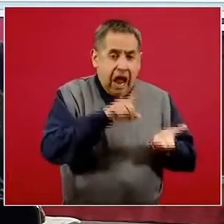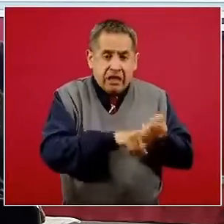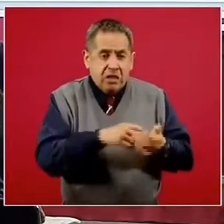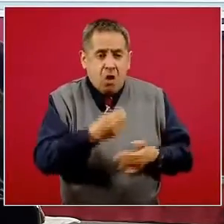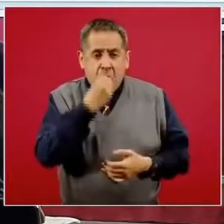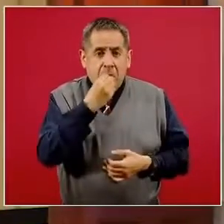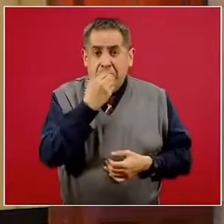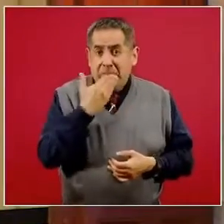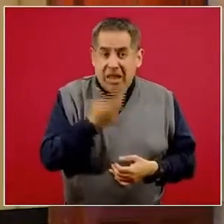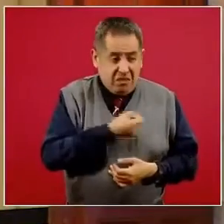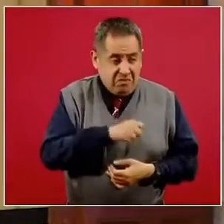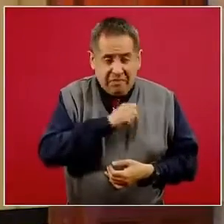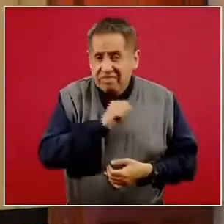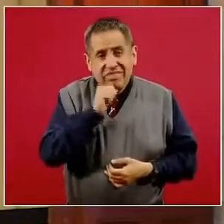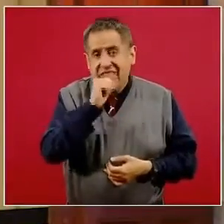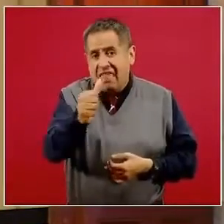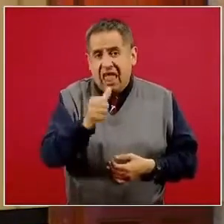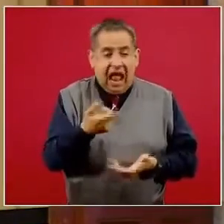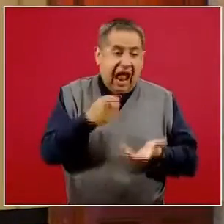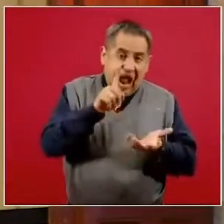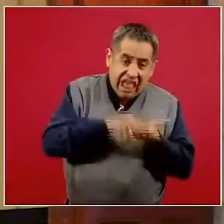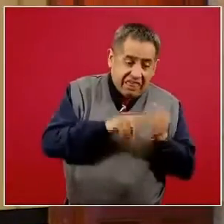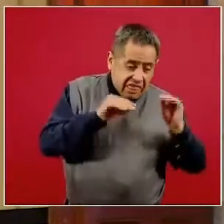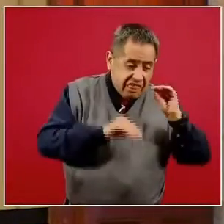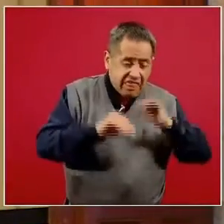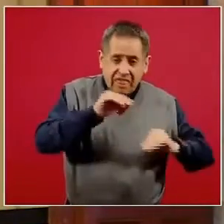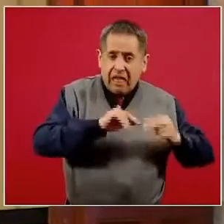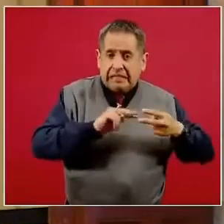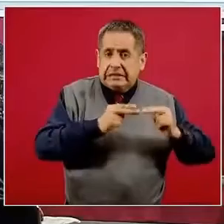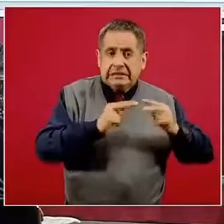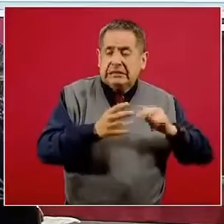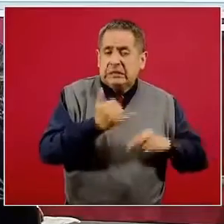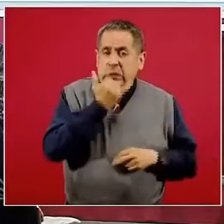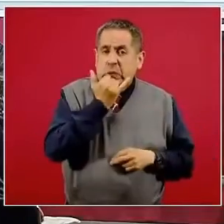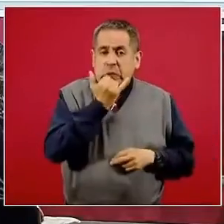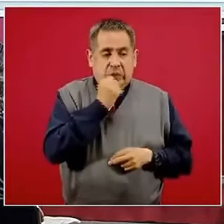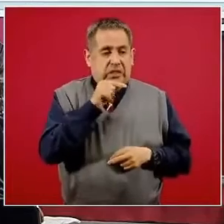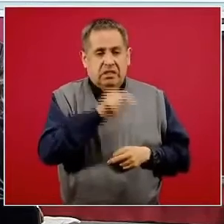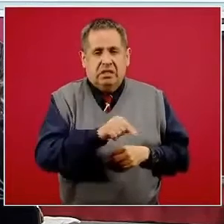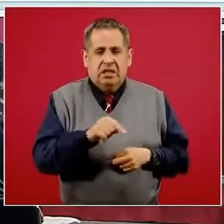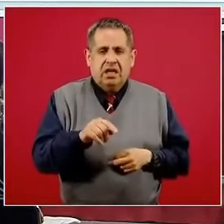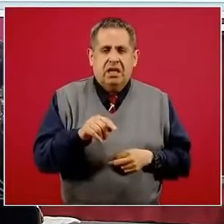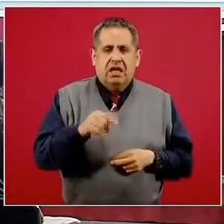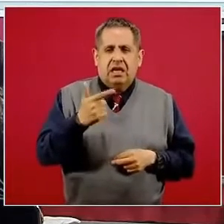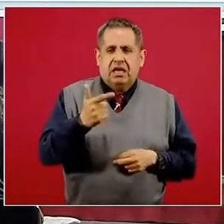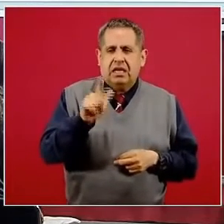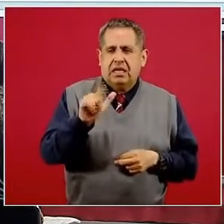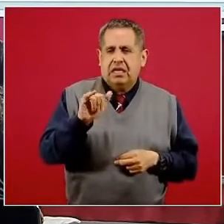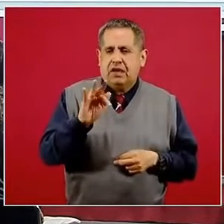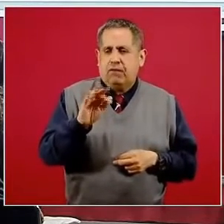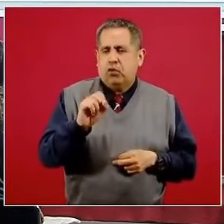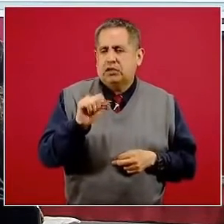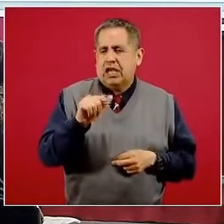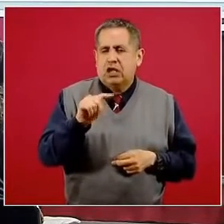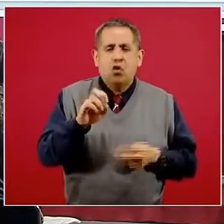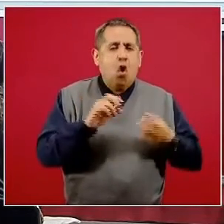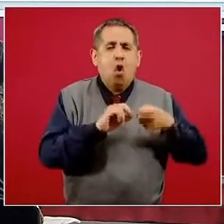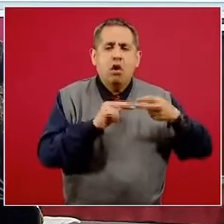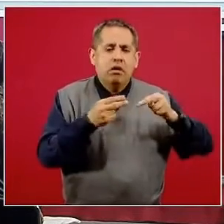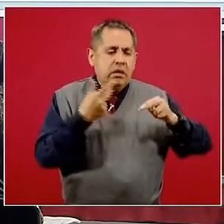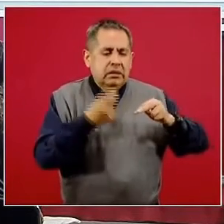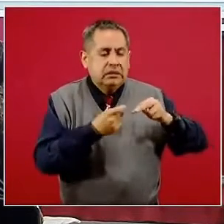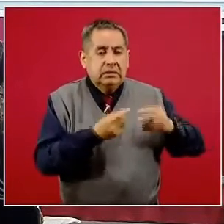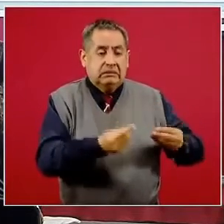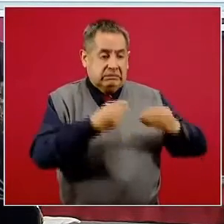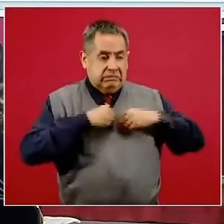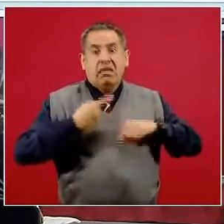puede contener estos aditivos de la agricultura industrializada, como es el glifosato y los transgénicos, que pueden ser